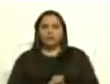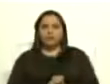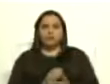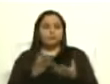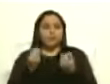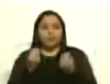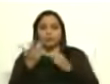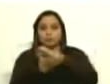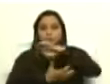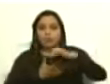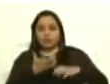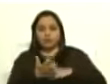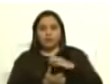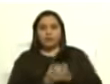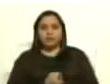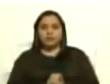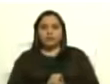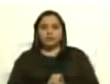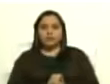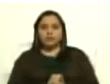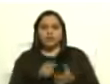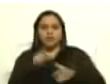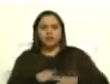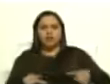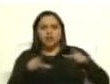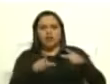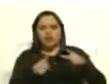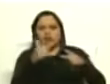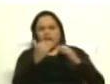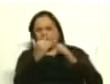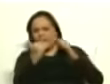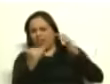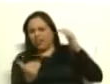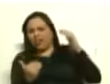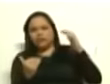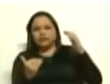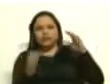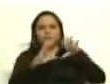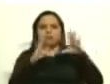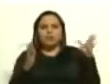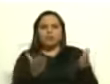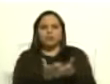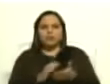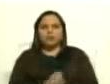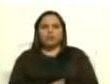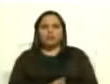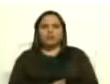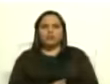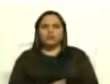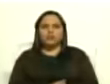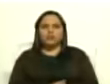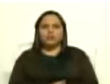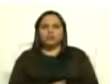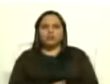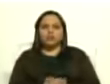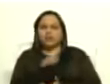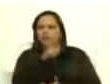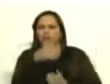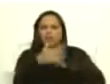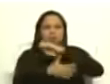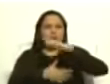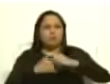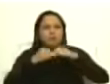muchos, es la región más desigual del planeta. Su cuenta corriente, hay que decirlo así, es un verdadero